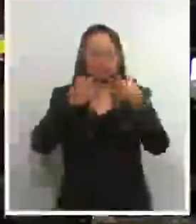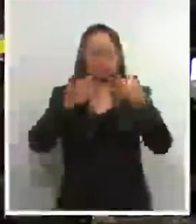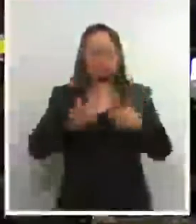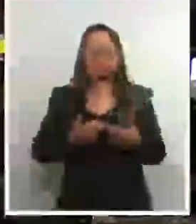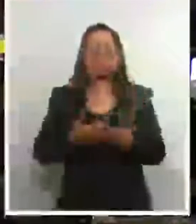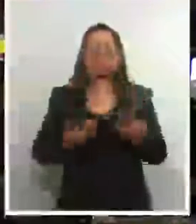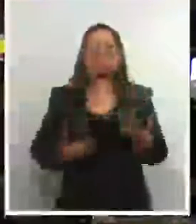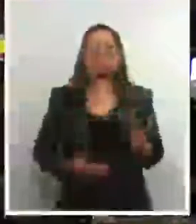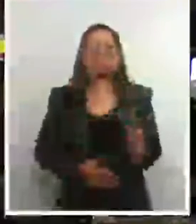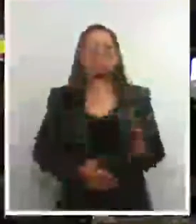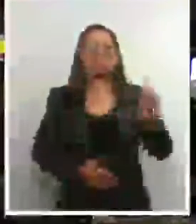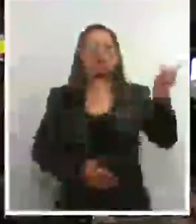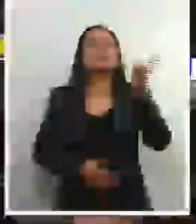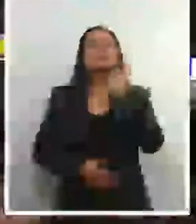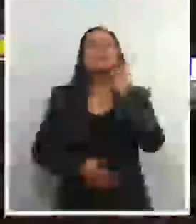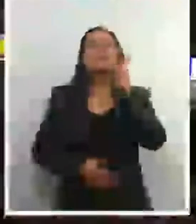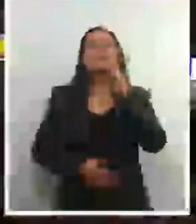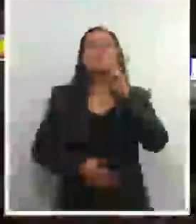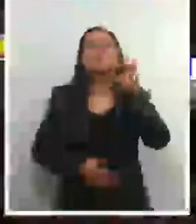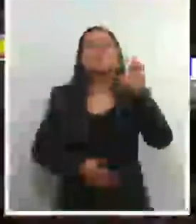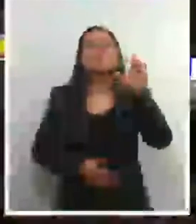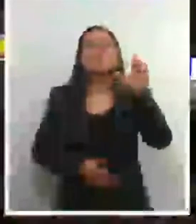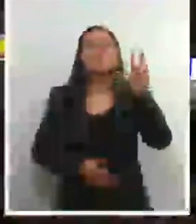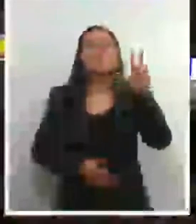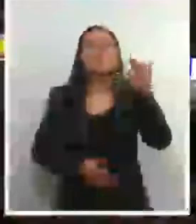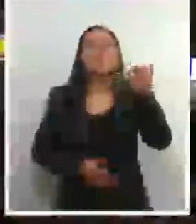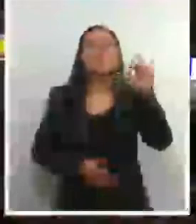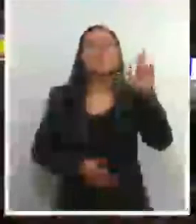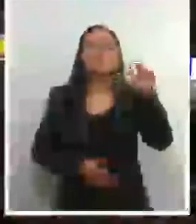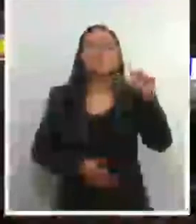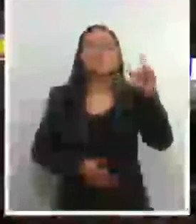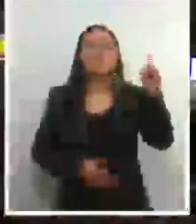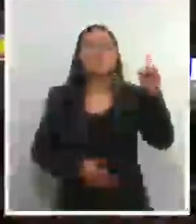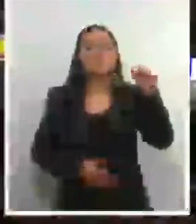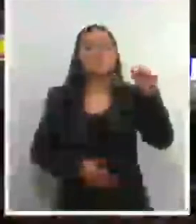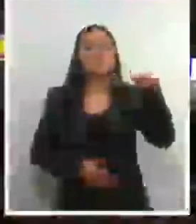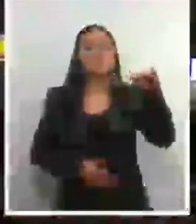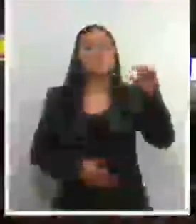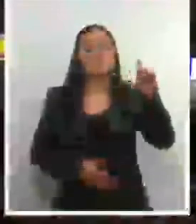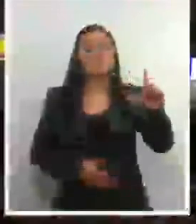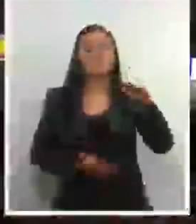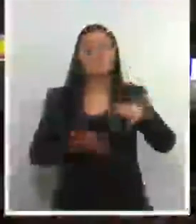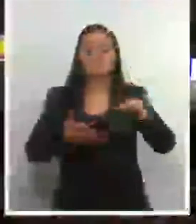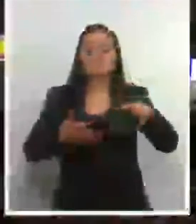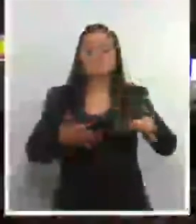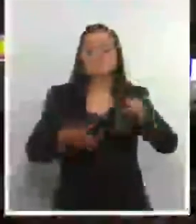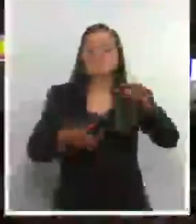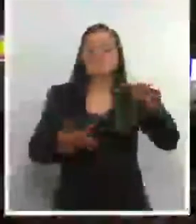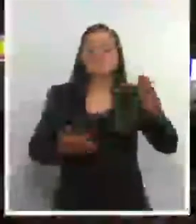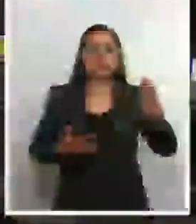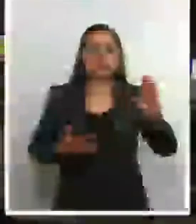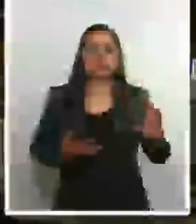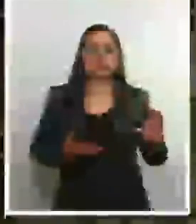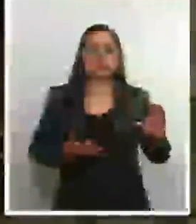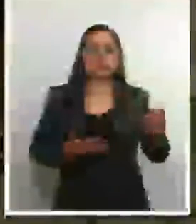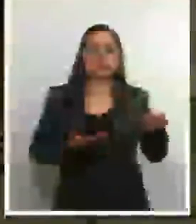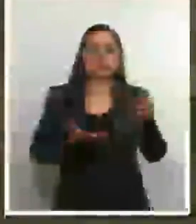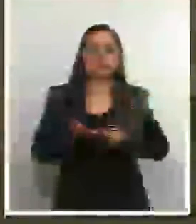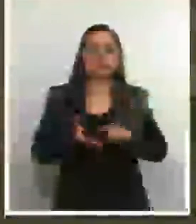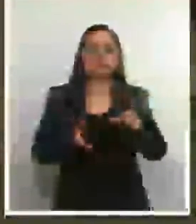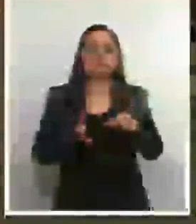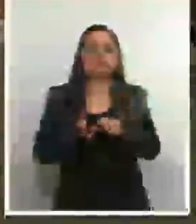Tiene el uso de la palabra la diputada Elvira Daniel para presentar sus reservas a los apartados A, B y C del